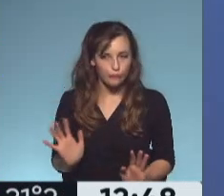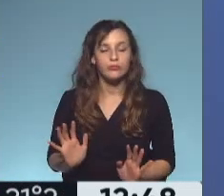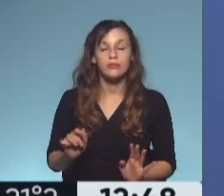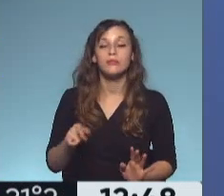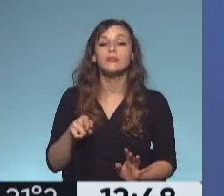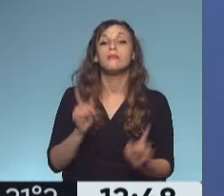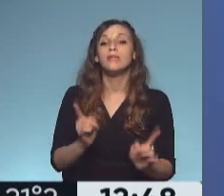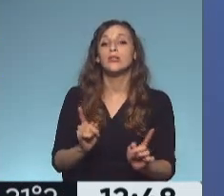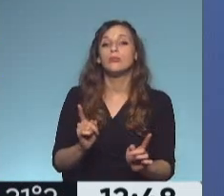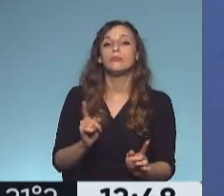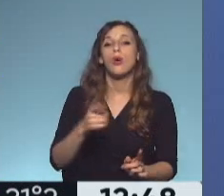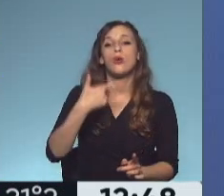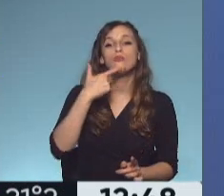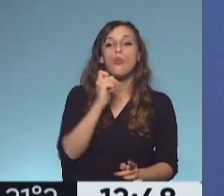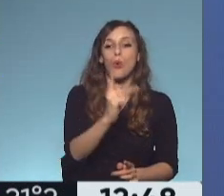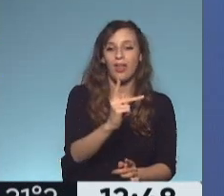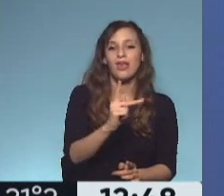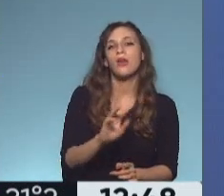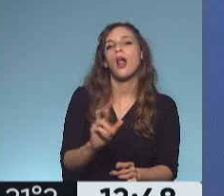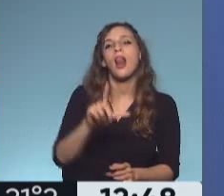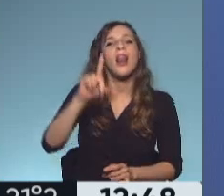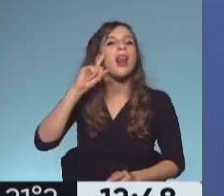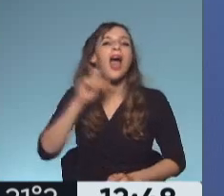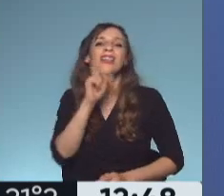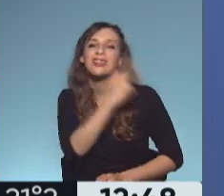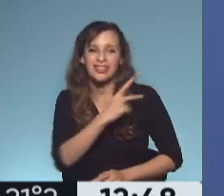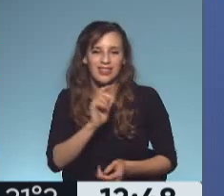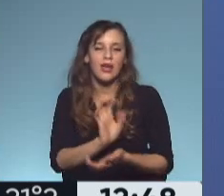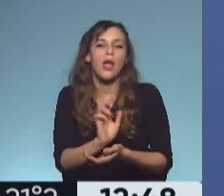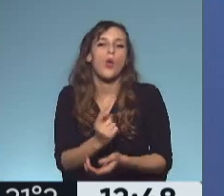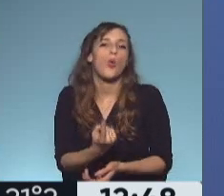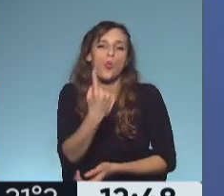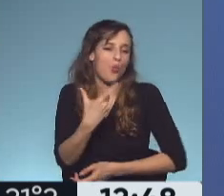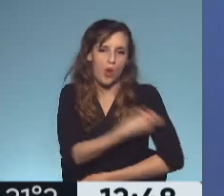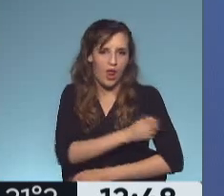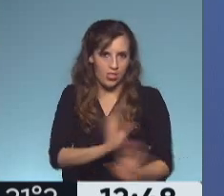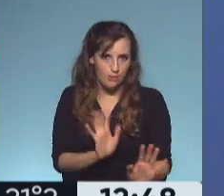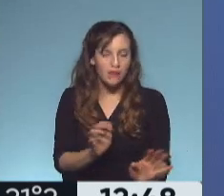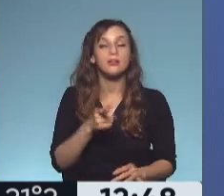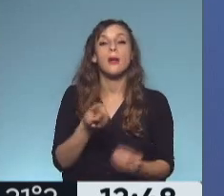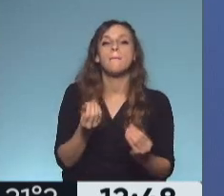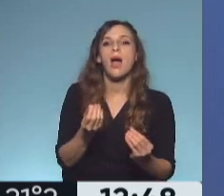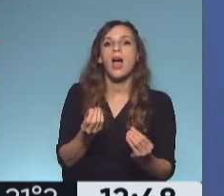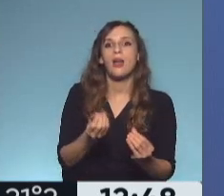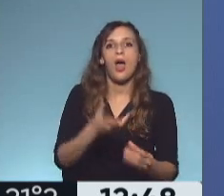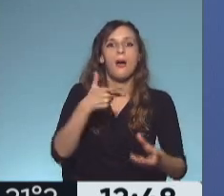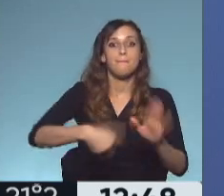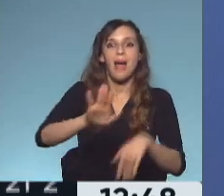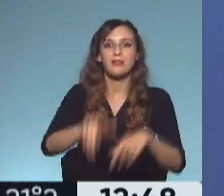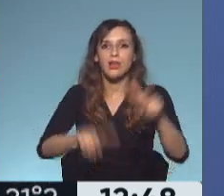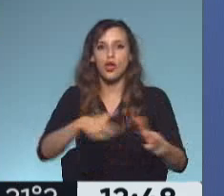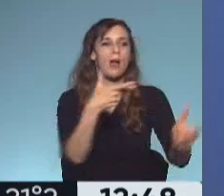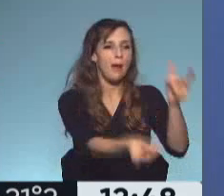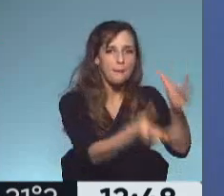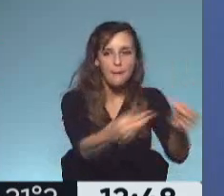la AD26, que además tiene una producción un poco más rápida que el segundo, para por lo menos también inmunizar a la mayor cantidad de